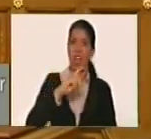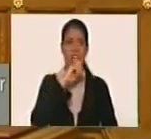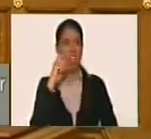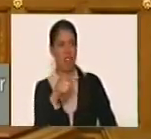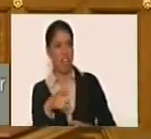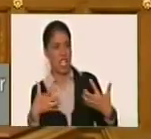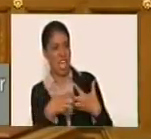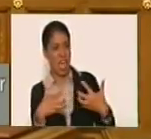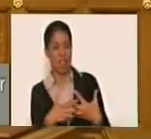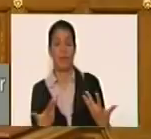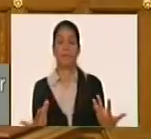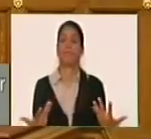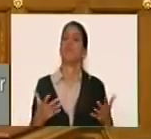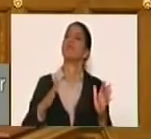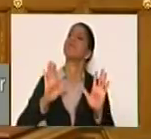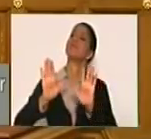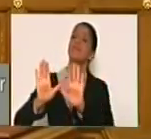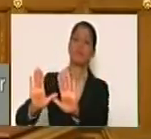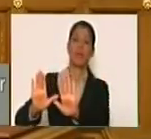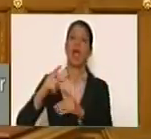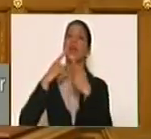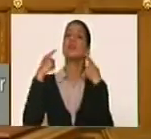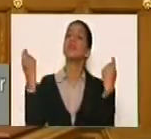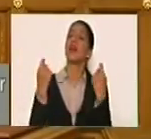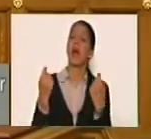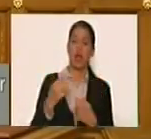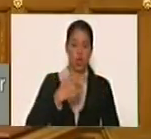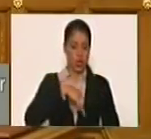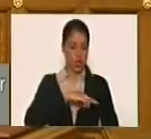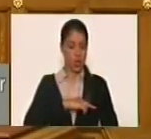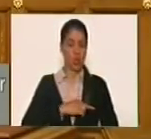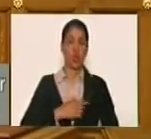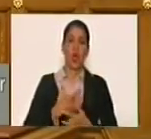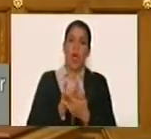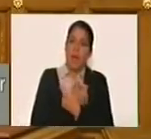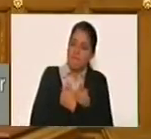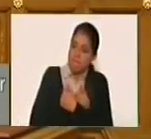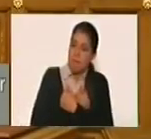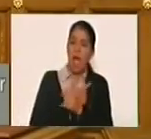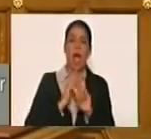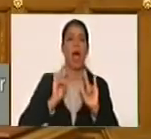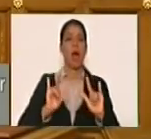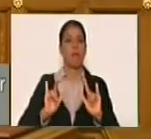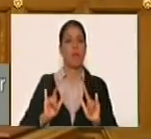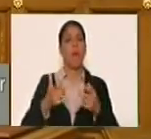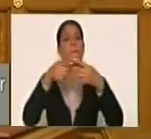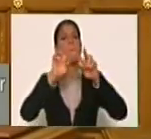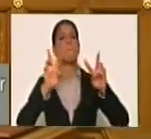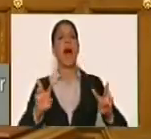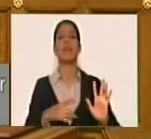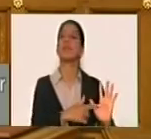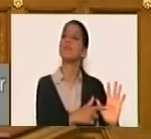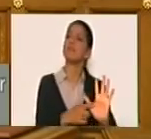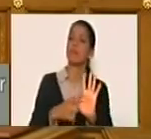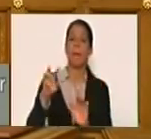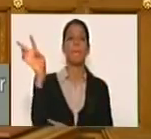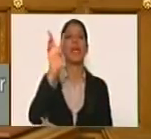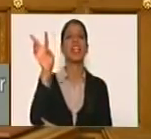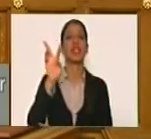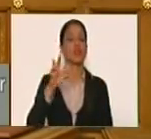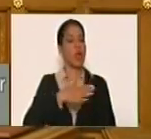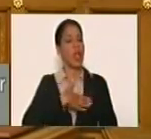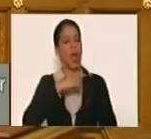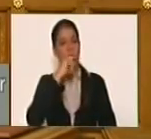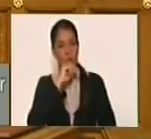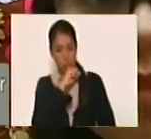guerra. Bueno, desde Venezuela le decimos, nosotros vamos a exportar ahora la paz para el mundo. Venezuela quiere ser factor